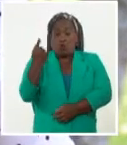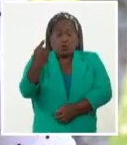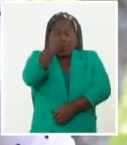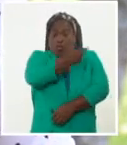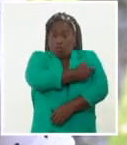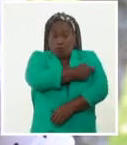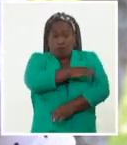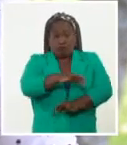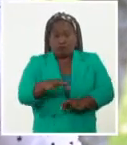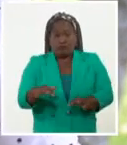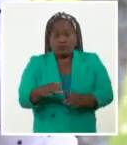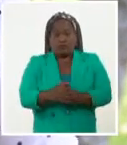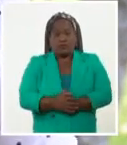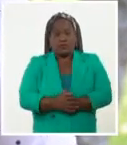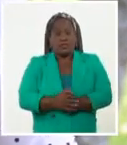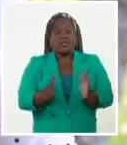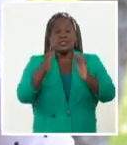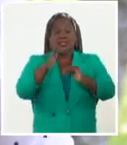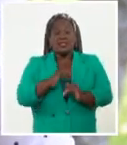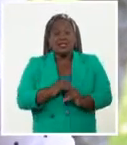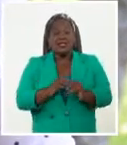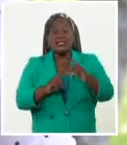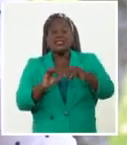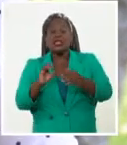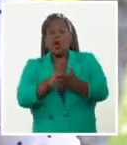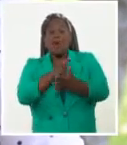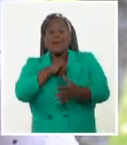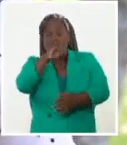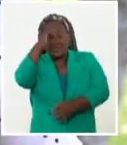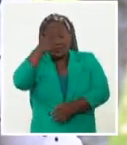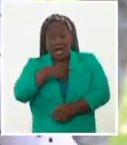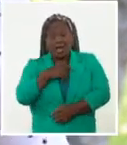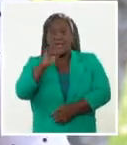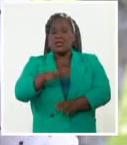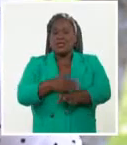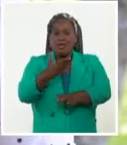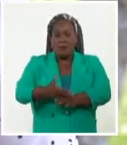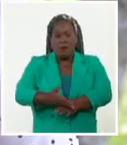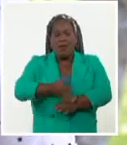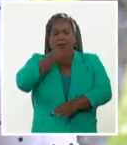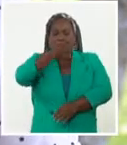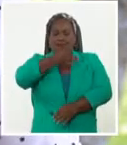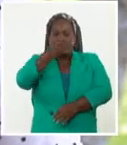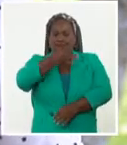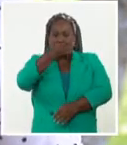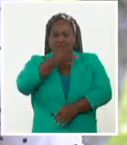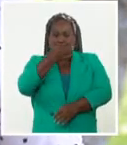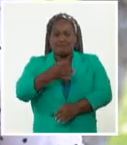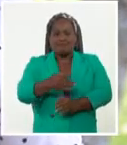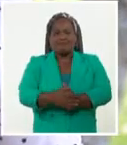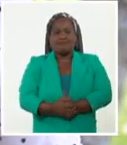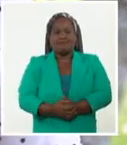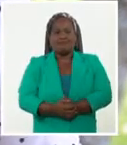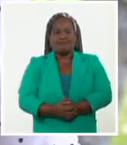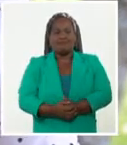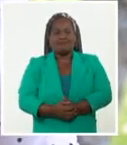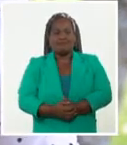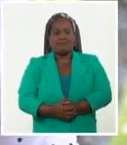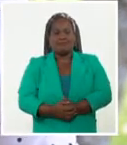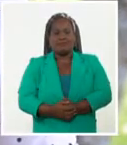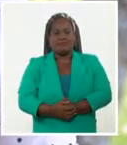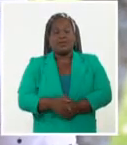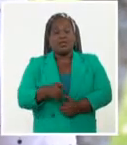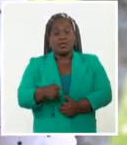sola dosis sin tiomersal, y usted tendrá más detalles de todo cuanto acontecerá sobre este ensayo clínico y del